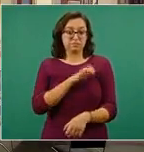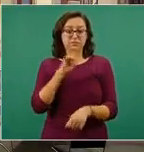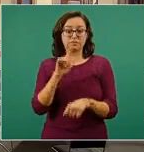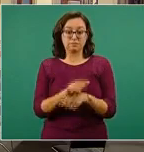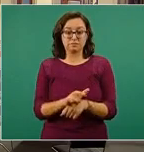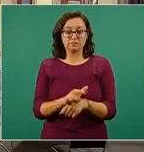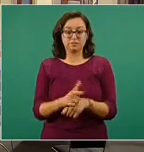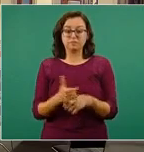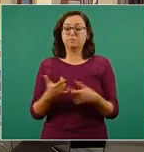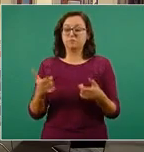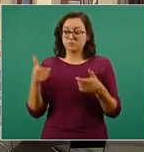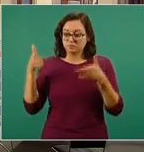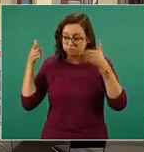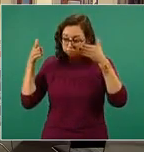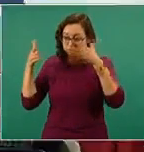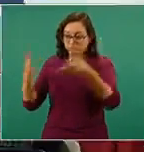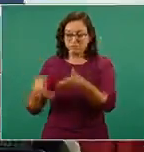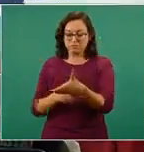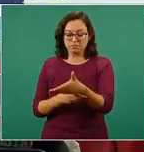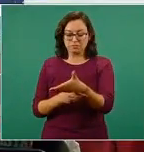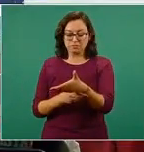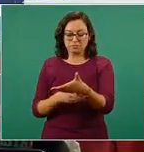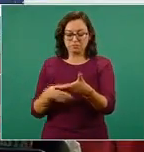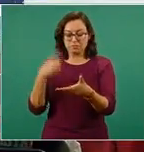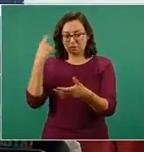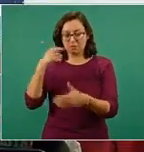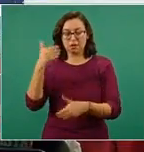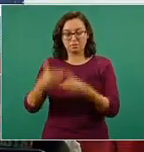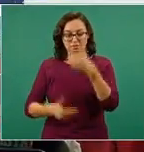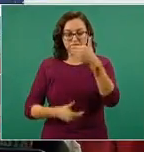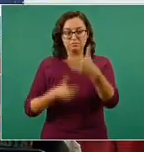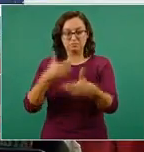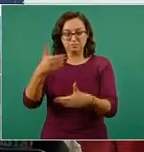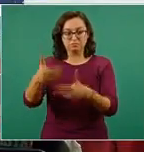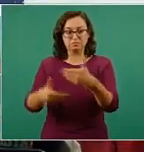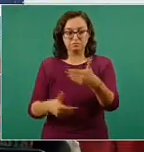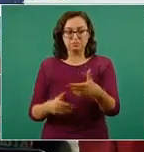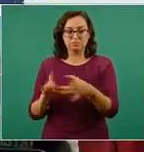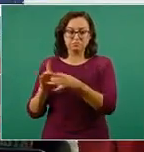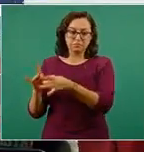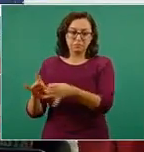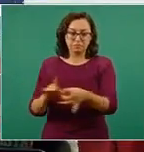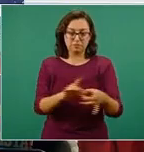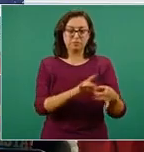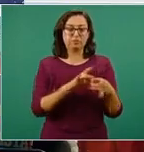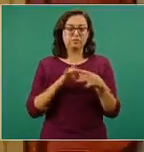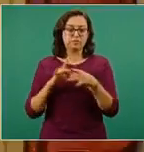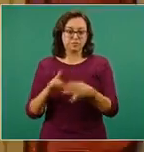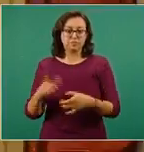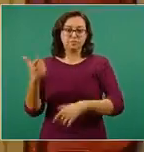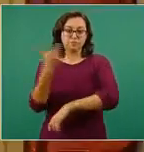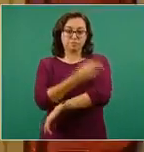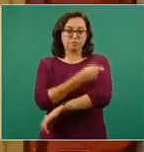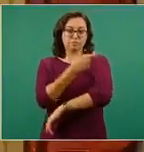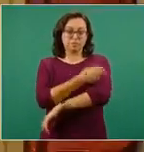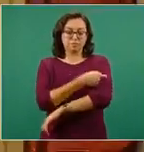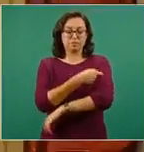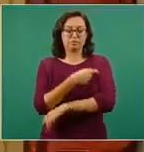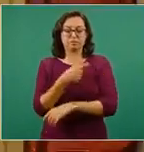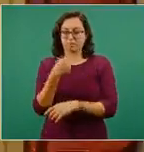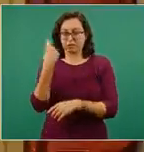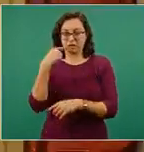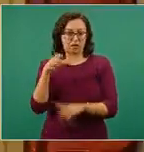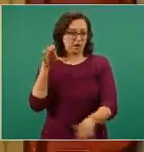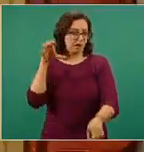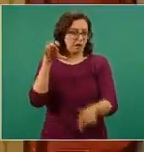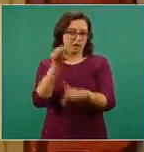focalizado estos grupos de población para poder avanzar de una manera unánime y lograr la inmunidad que todos queremos